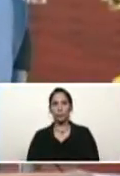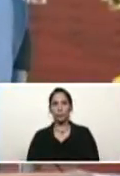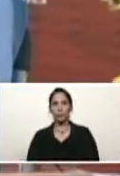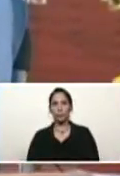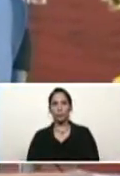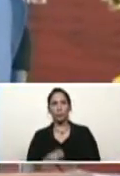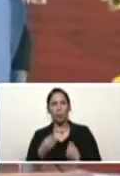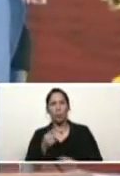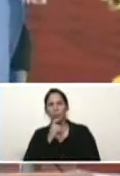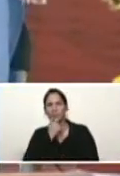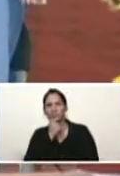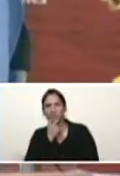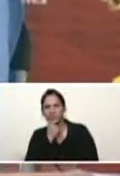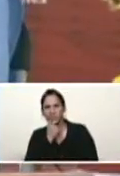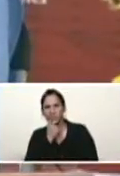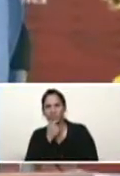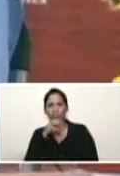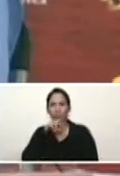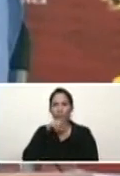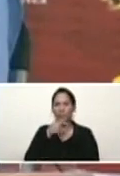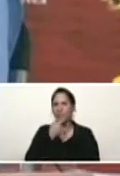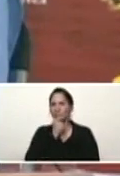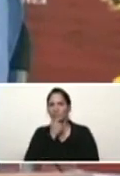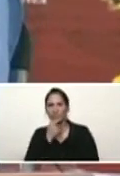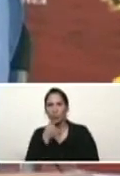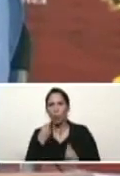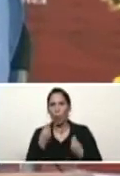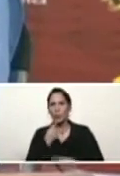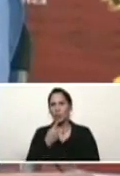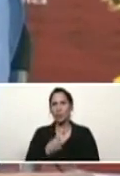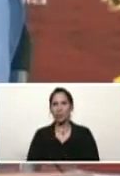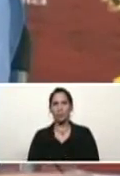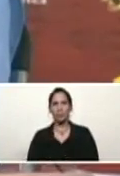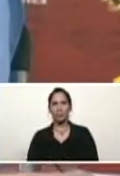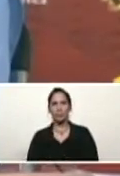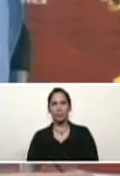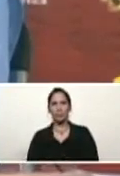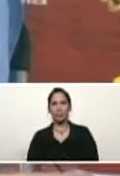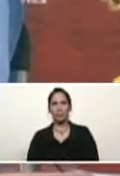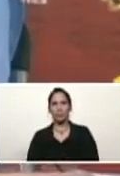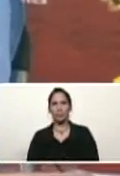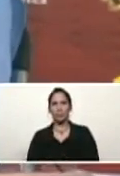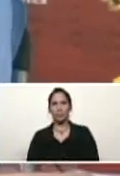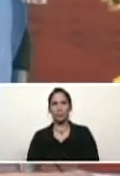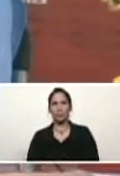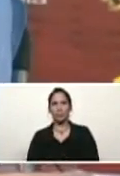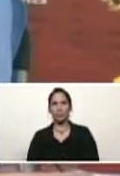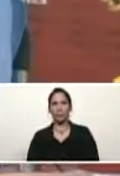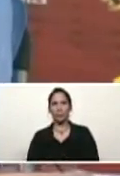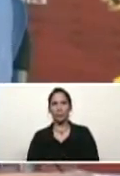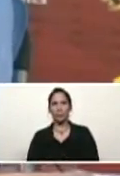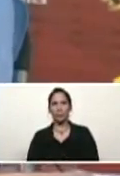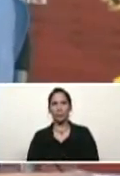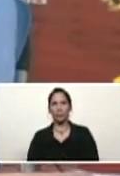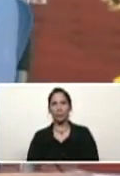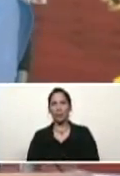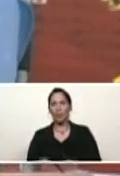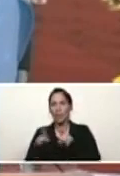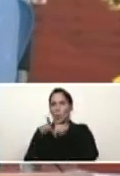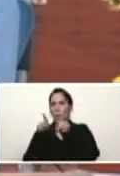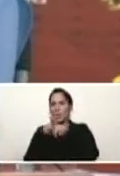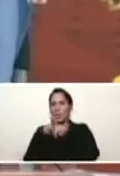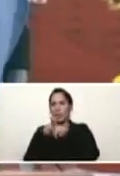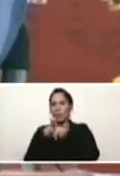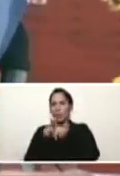que se dice? Jorge. Fake news. Jorge Pérez se parece a Clark Kent, ¿verdad? Con